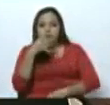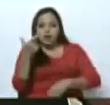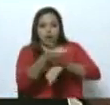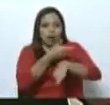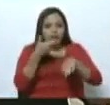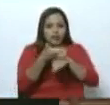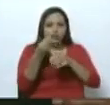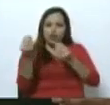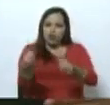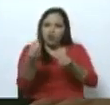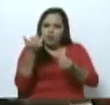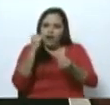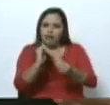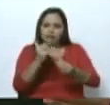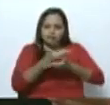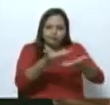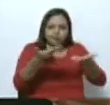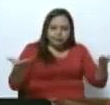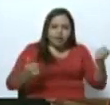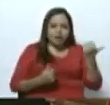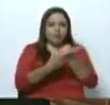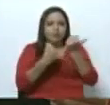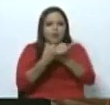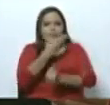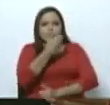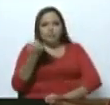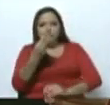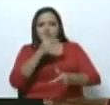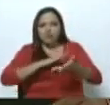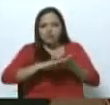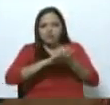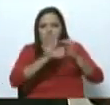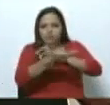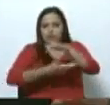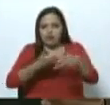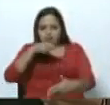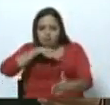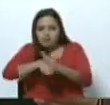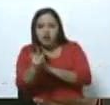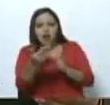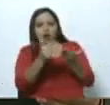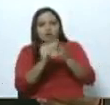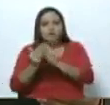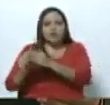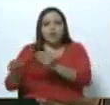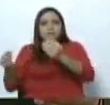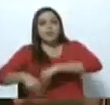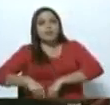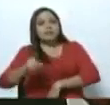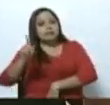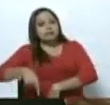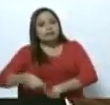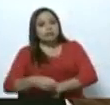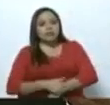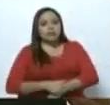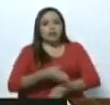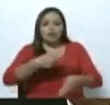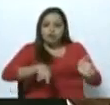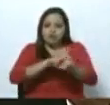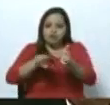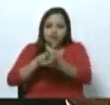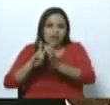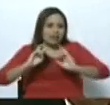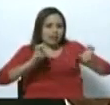y cómo ha tributado para la mejoría y la solución de las problemáticas en las comunidades, pero además también ratificaba otros temas que